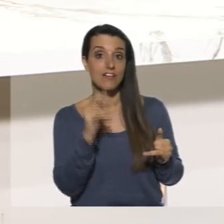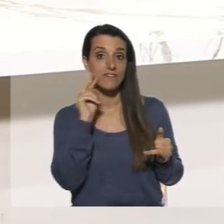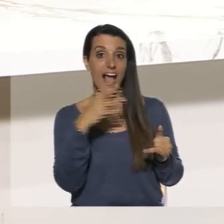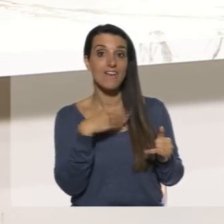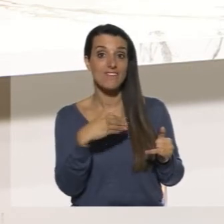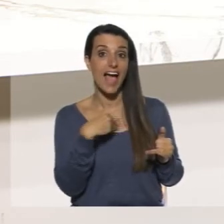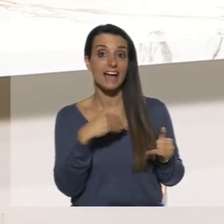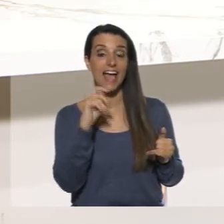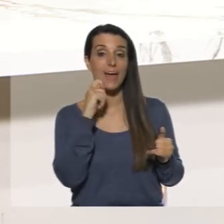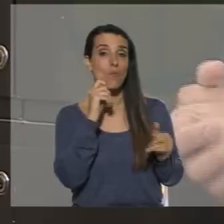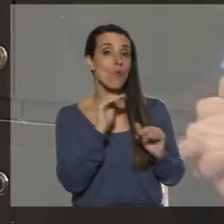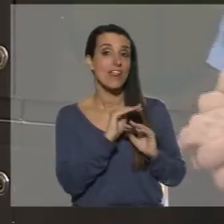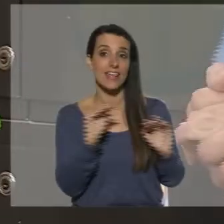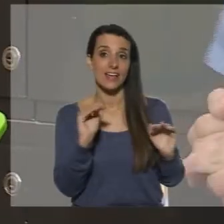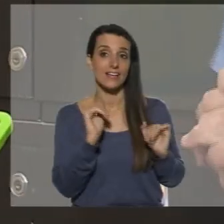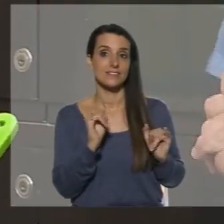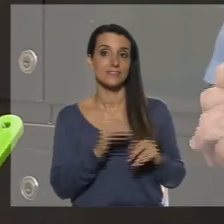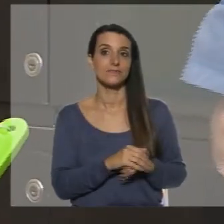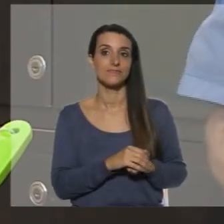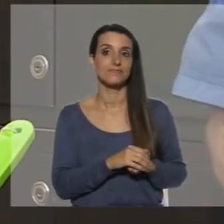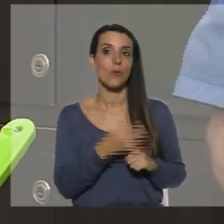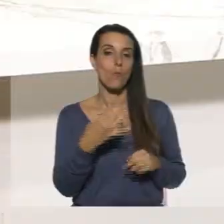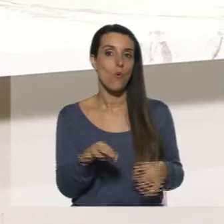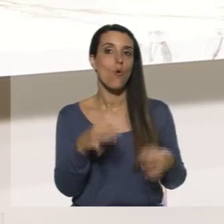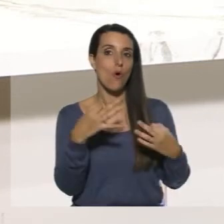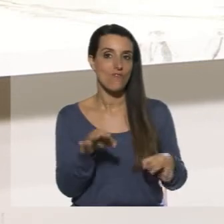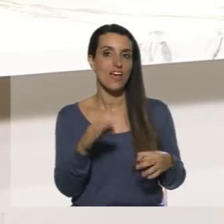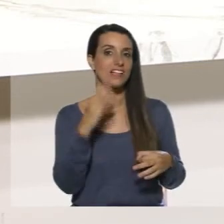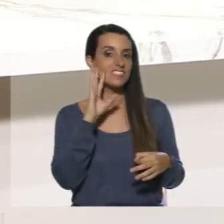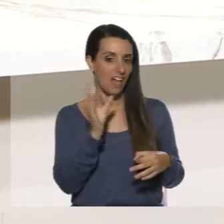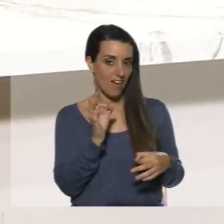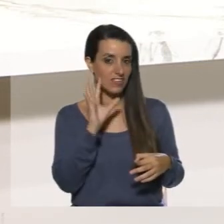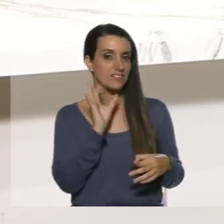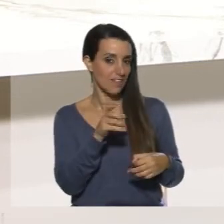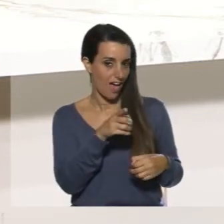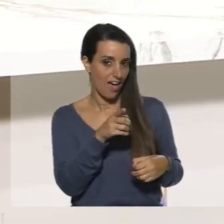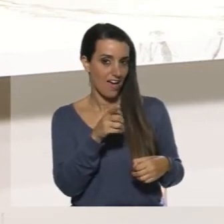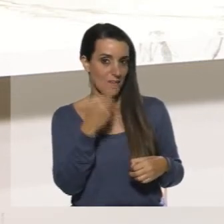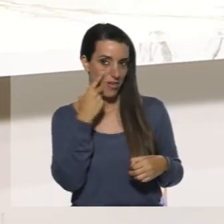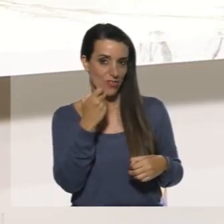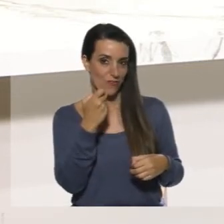berenjena blanca que es preciosa y sí. Muy rica. Muy bien. Sabe. Te quiero decir ya que con esas dos cosas lo